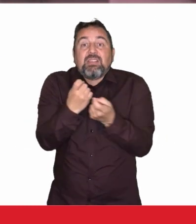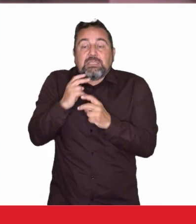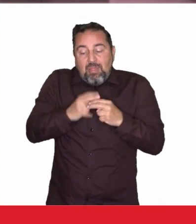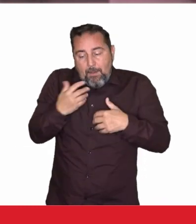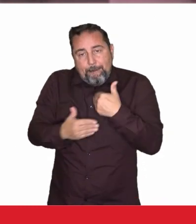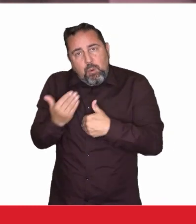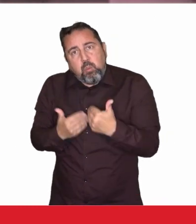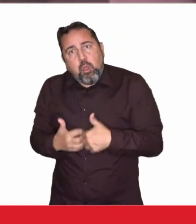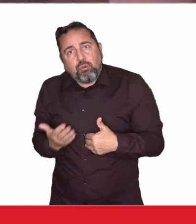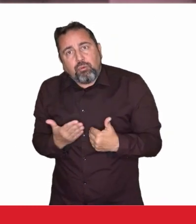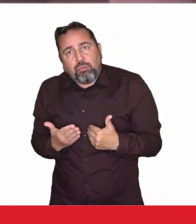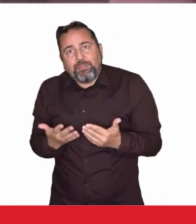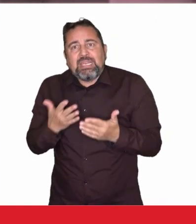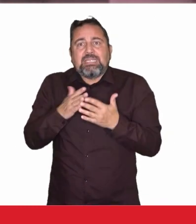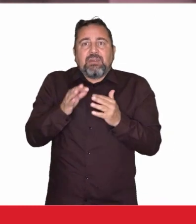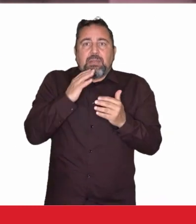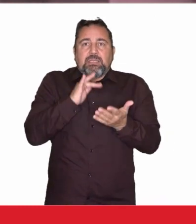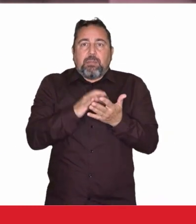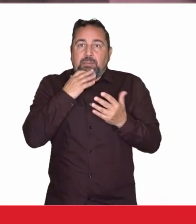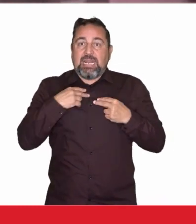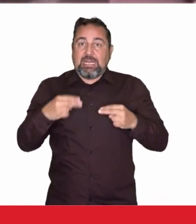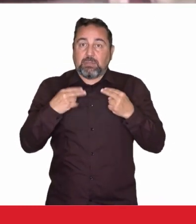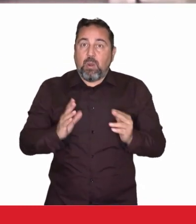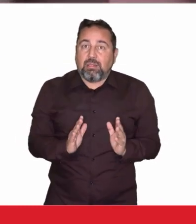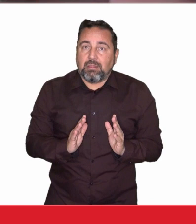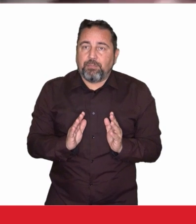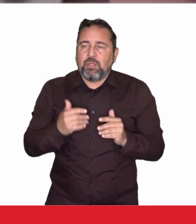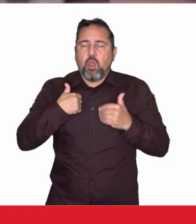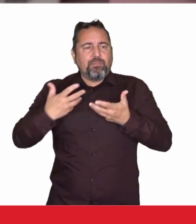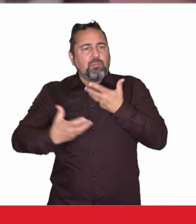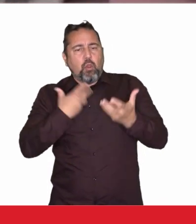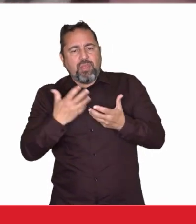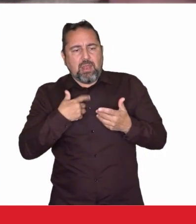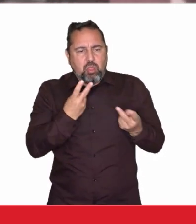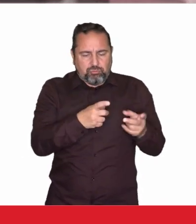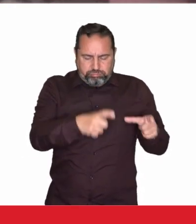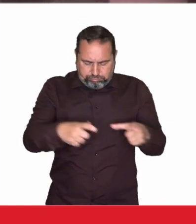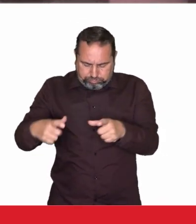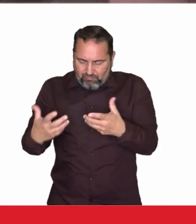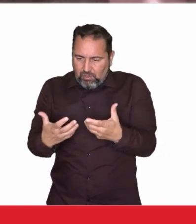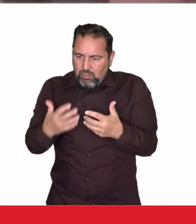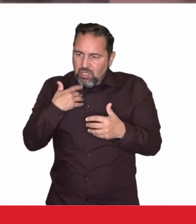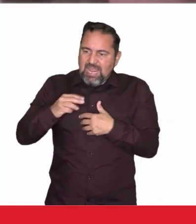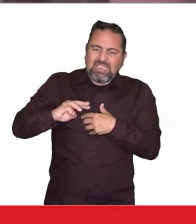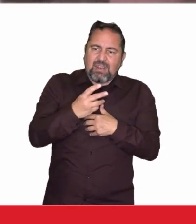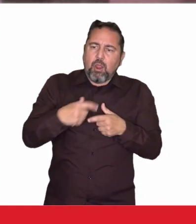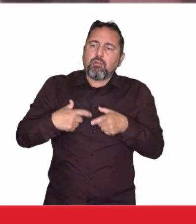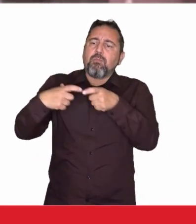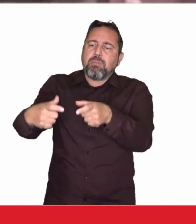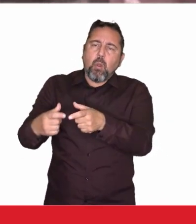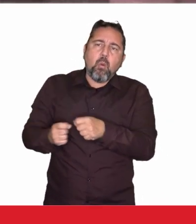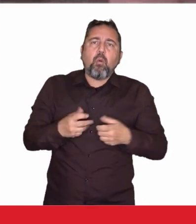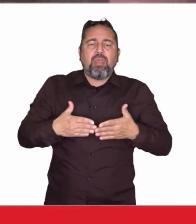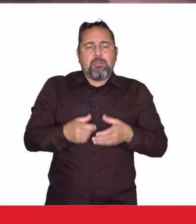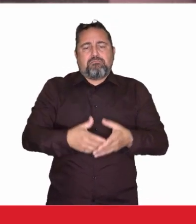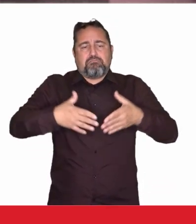O cuando atendiendo a las necesidades de producción. ¿Sí? Es decir, en el mismo caso del restaurante, tengo una cocina de 2 fogones, cuando